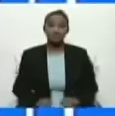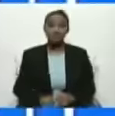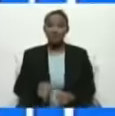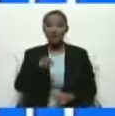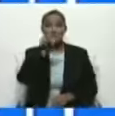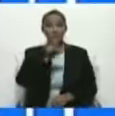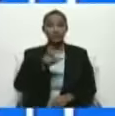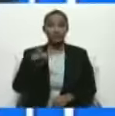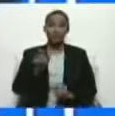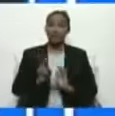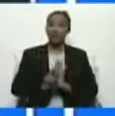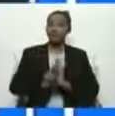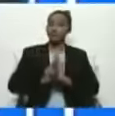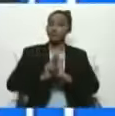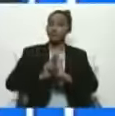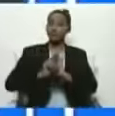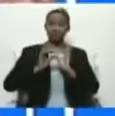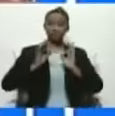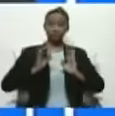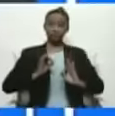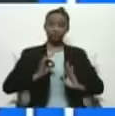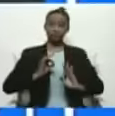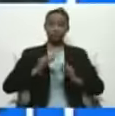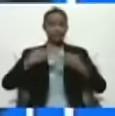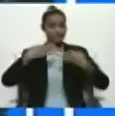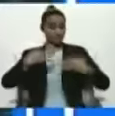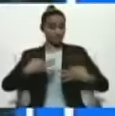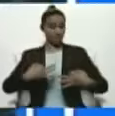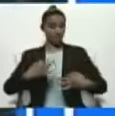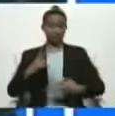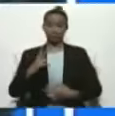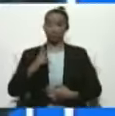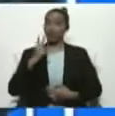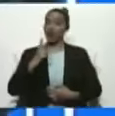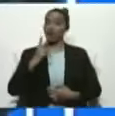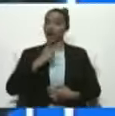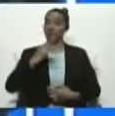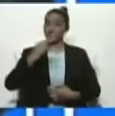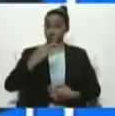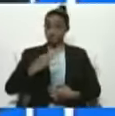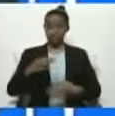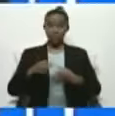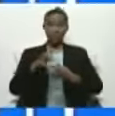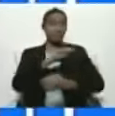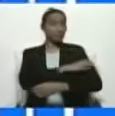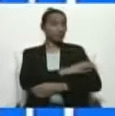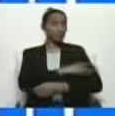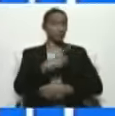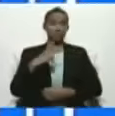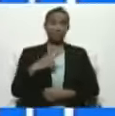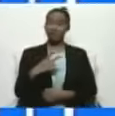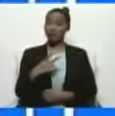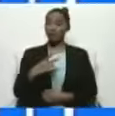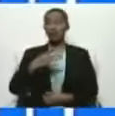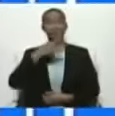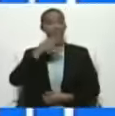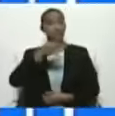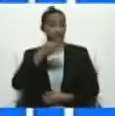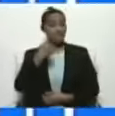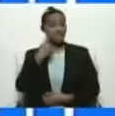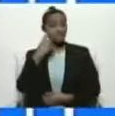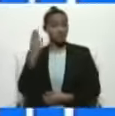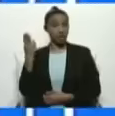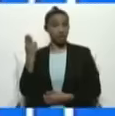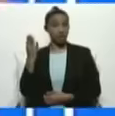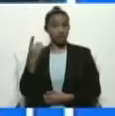representantes de supuestas firmas consultoras, que no son otra cosa que militantes de derecha, están empezando a decir, ¿lo han visto? No podemos subestimar